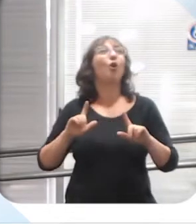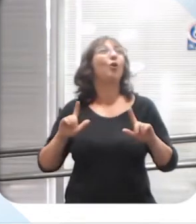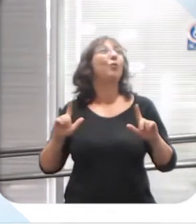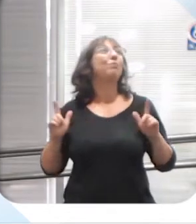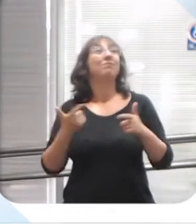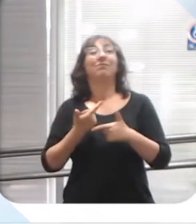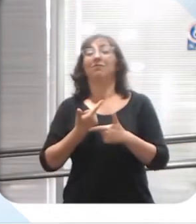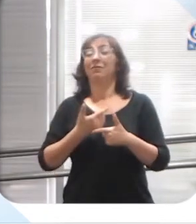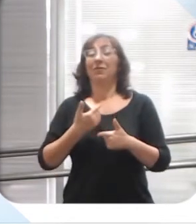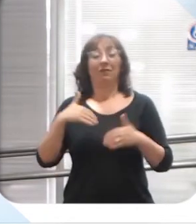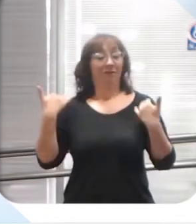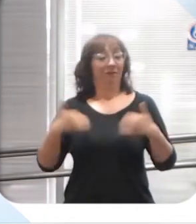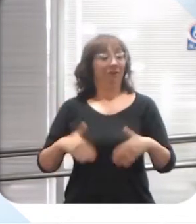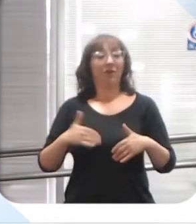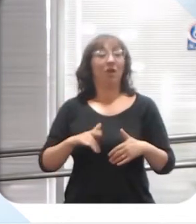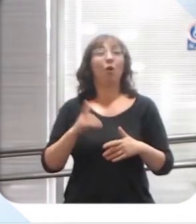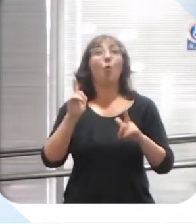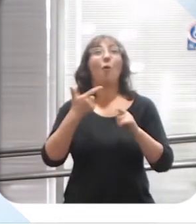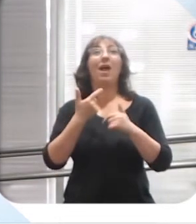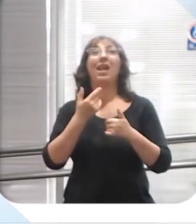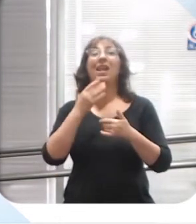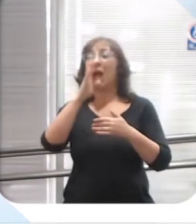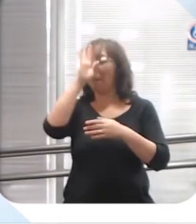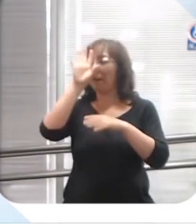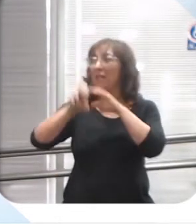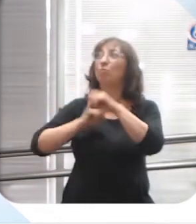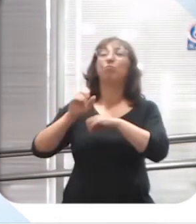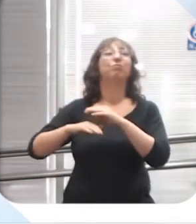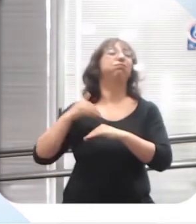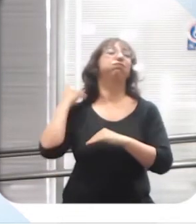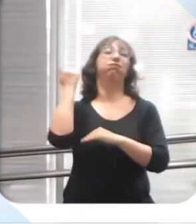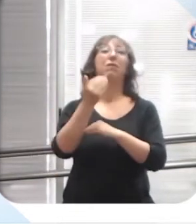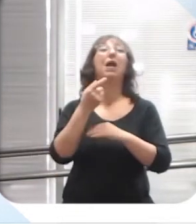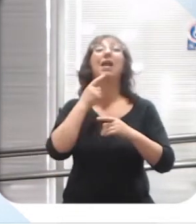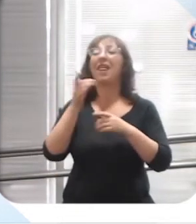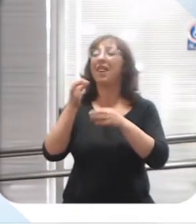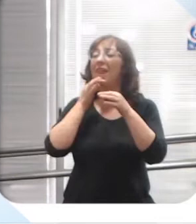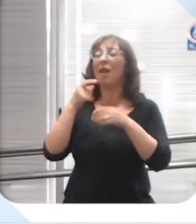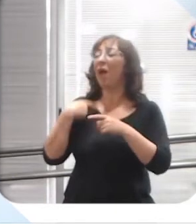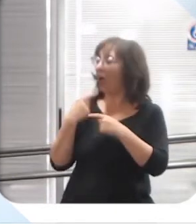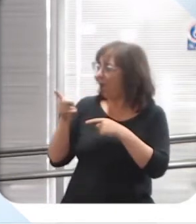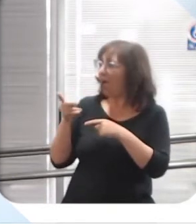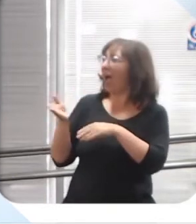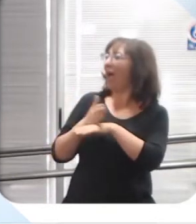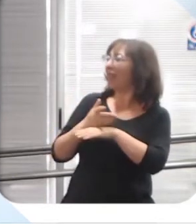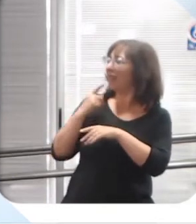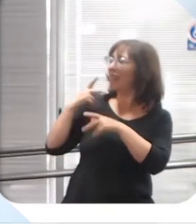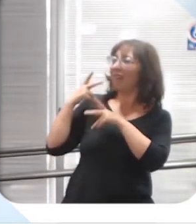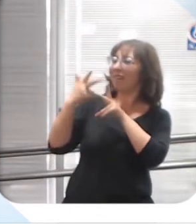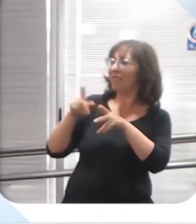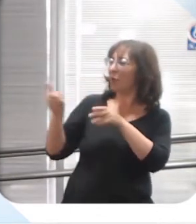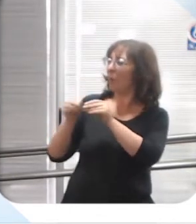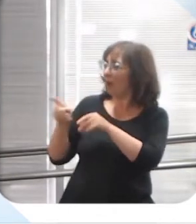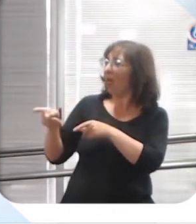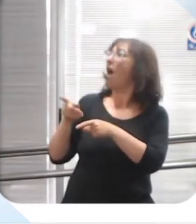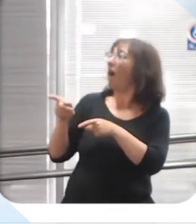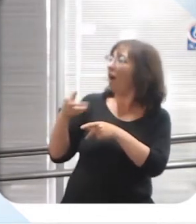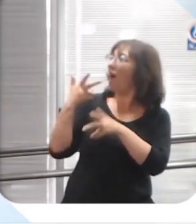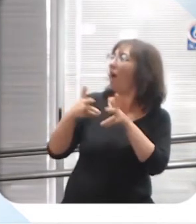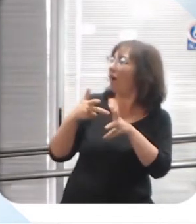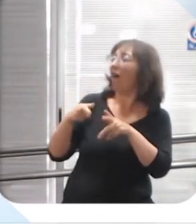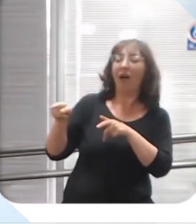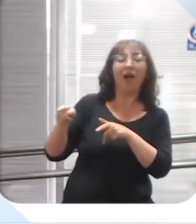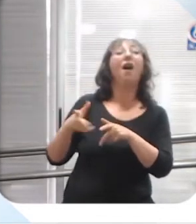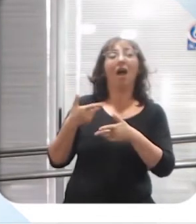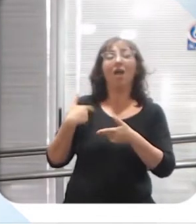Esto de ya saber y poderse anticipar a lo que va a ir diciendo el compañero y poder ir abordando esto, nos